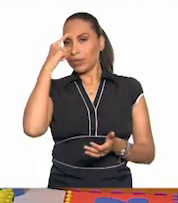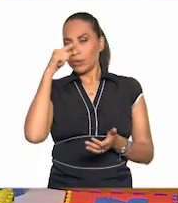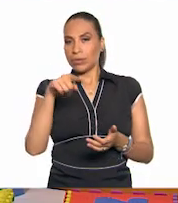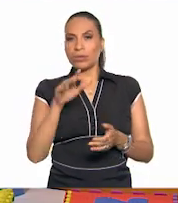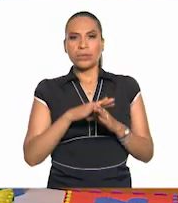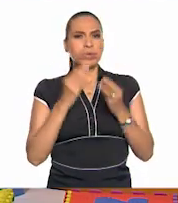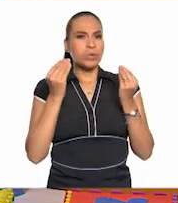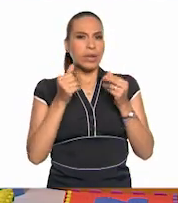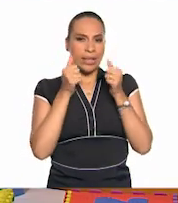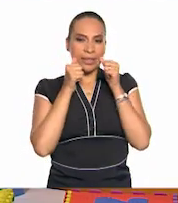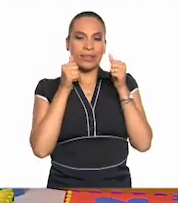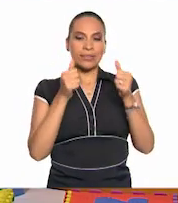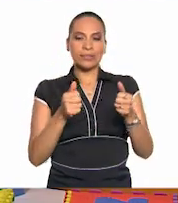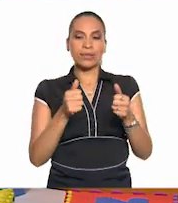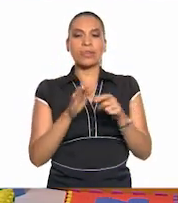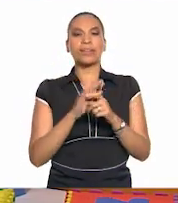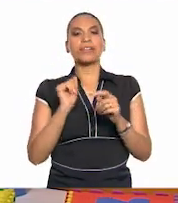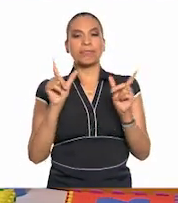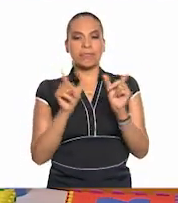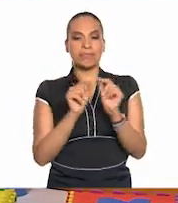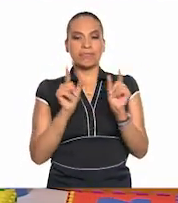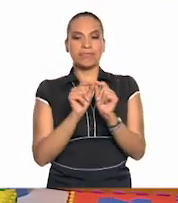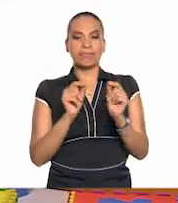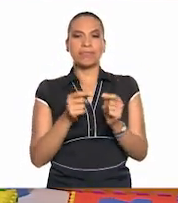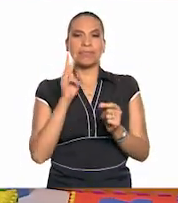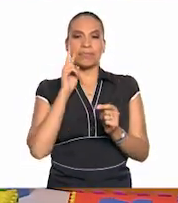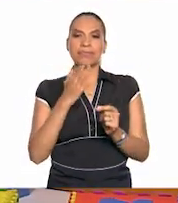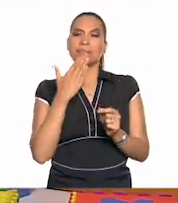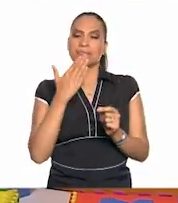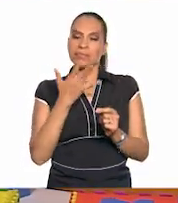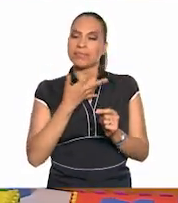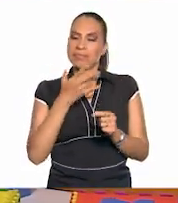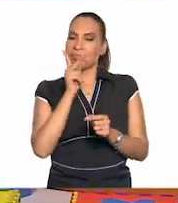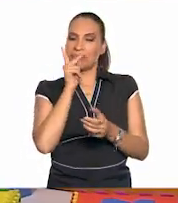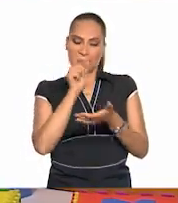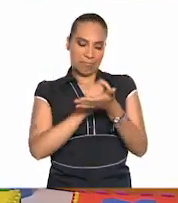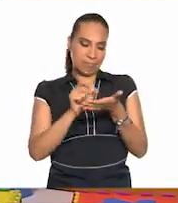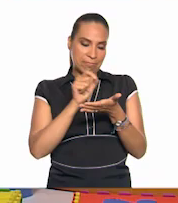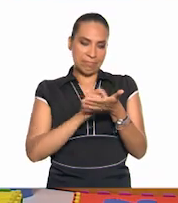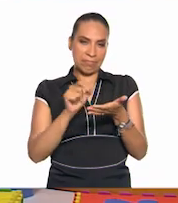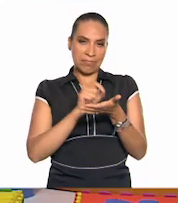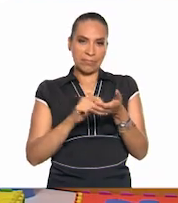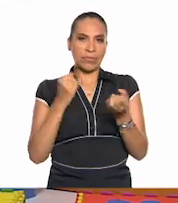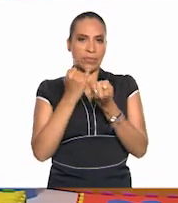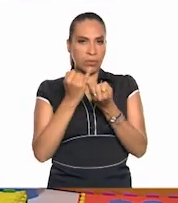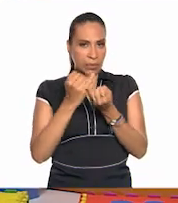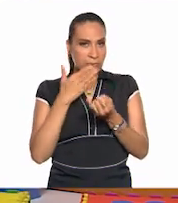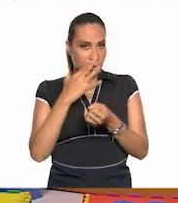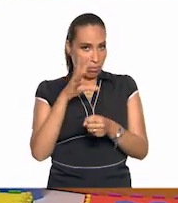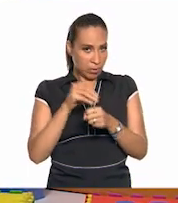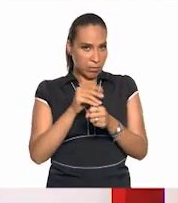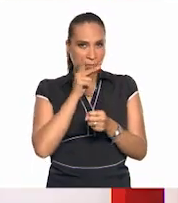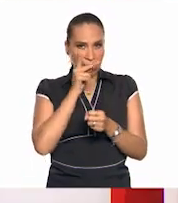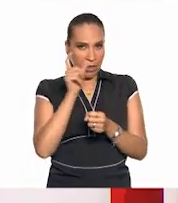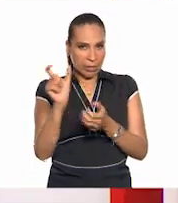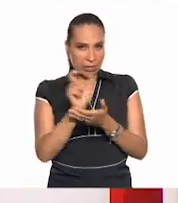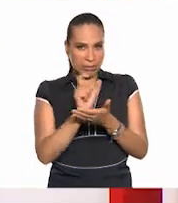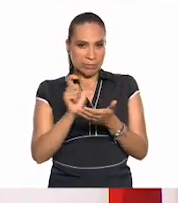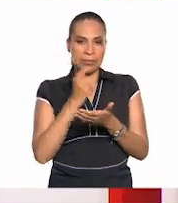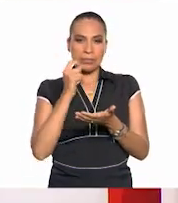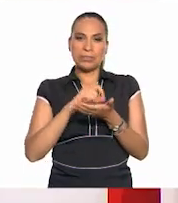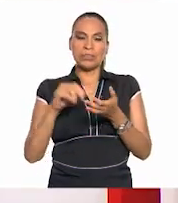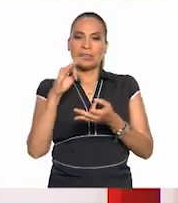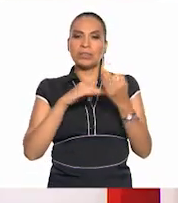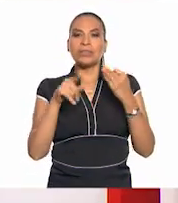pusiste mucha atención a la cápsula. No, ya Mariana tiene sus palabras clave. ¿También tomaste nota? Sí. ¿Tomaste más notas?